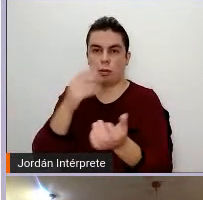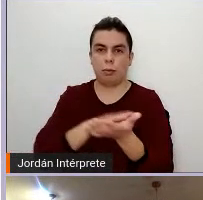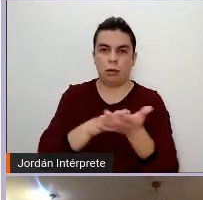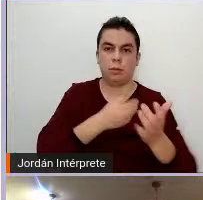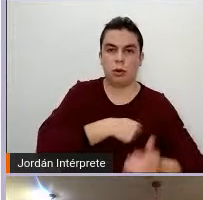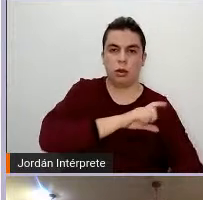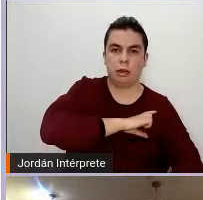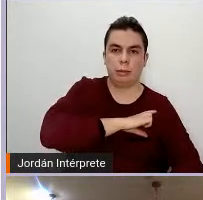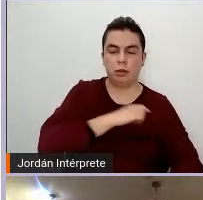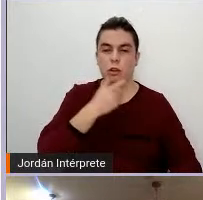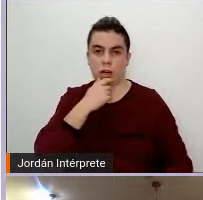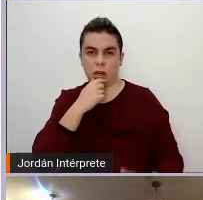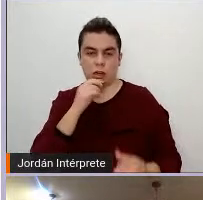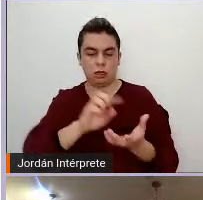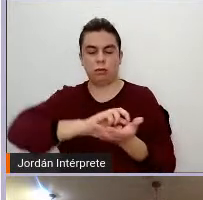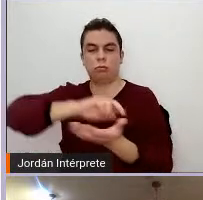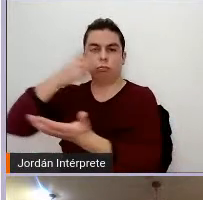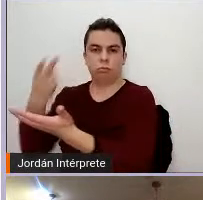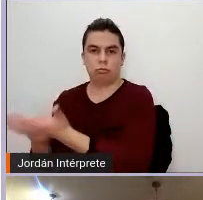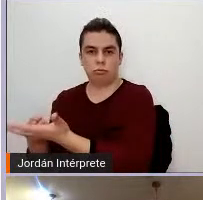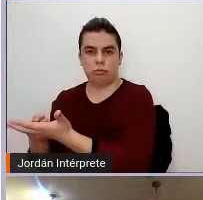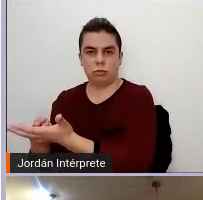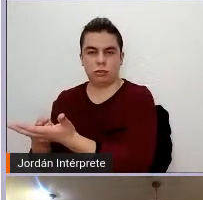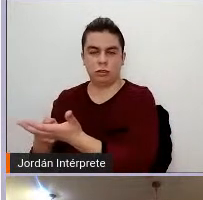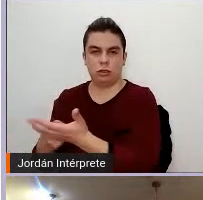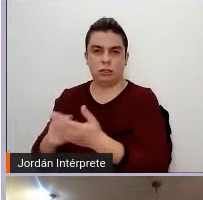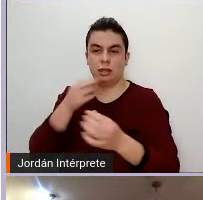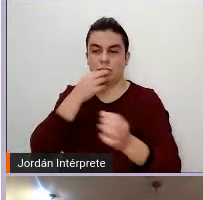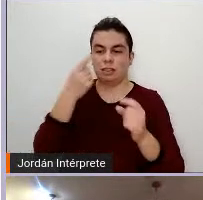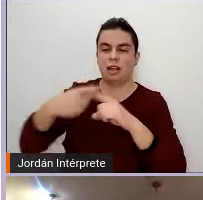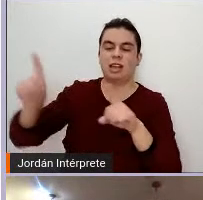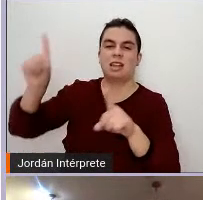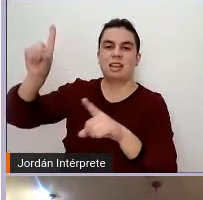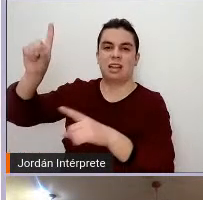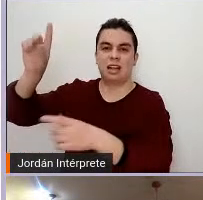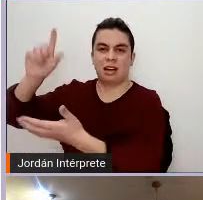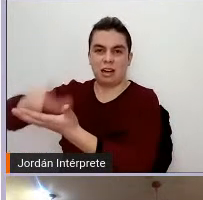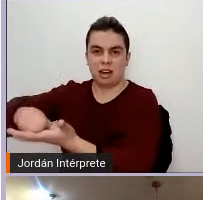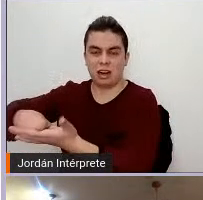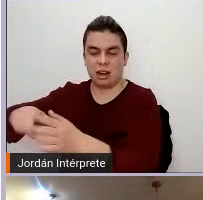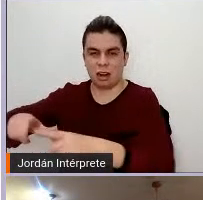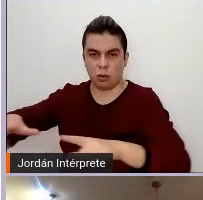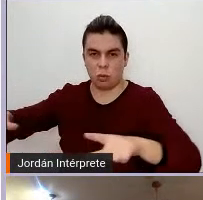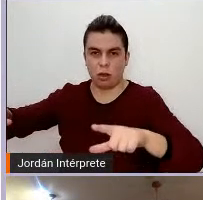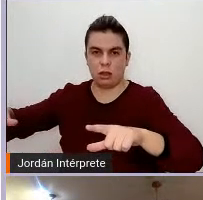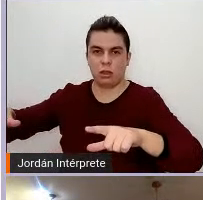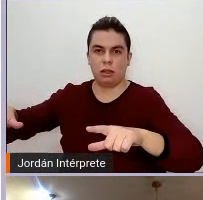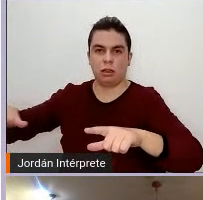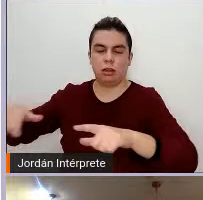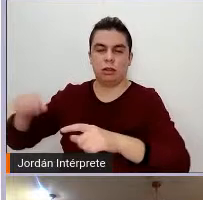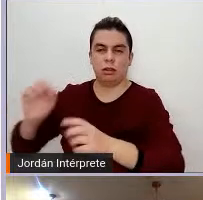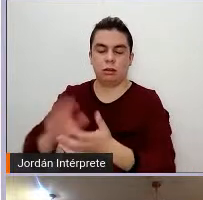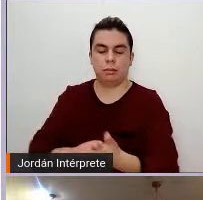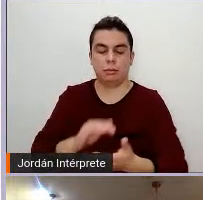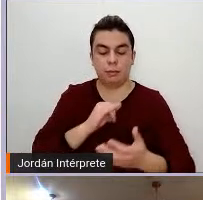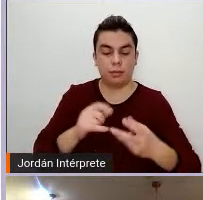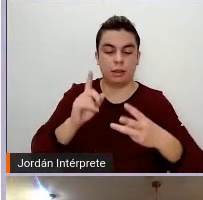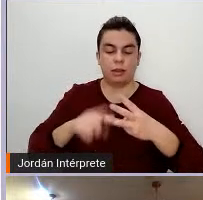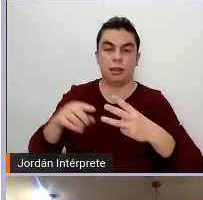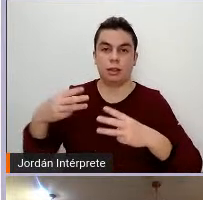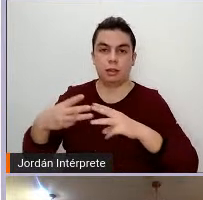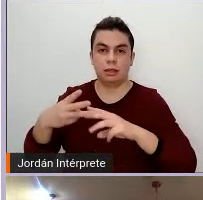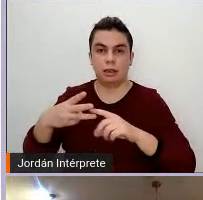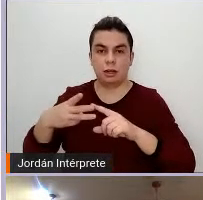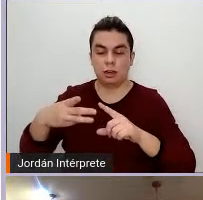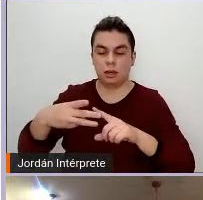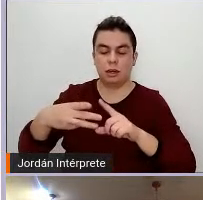y el inglés, que denominó traducción interlingüística. Y una tercera, que sería que él denominó